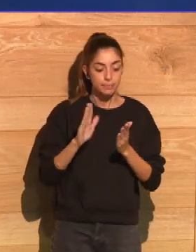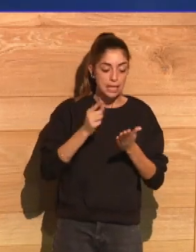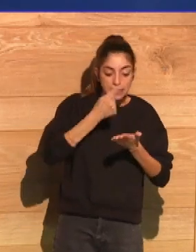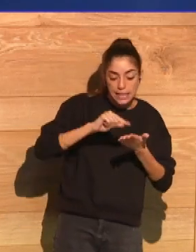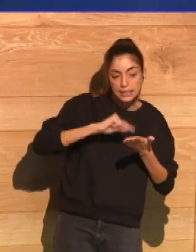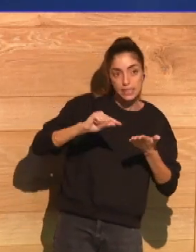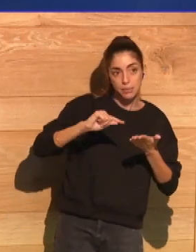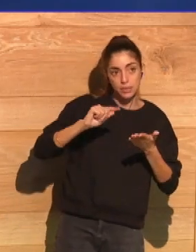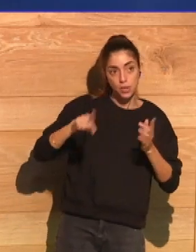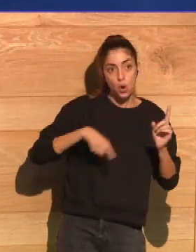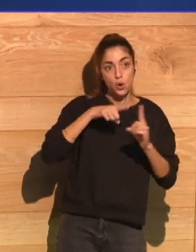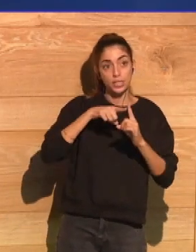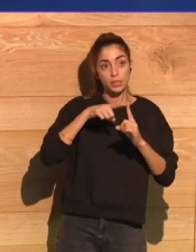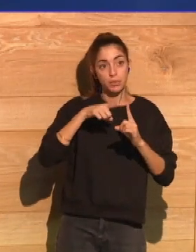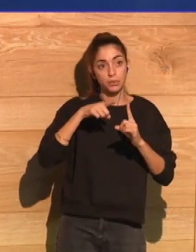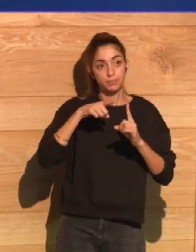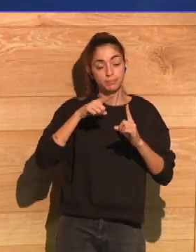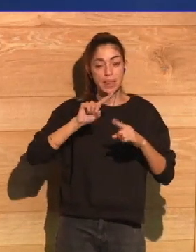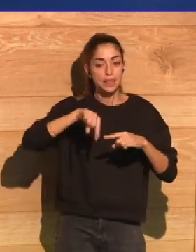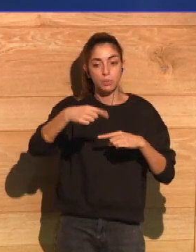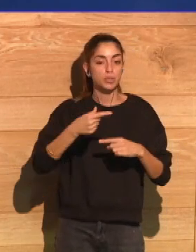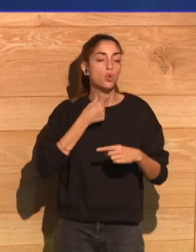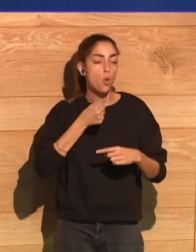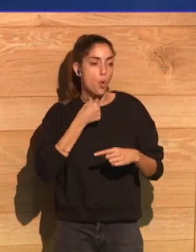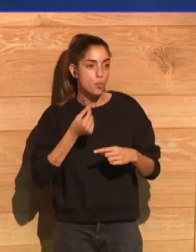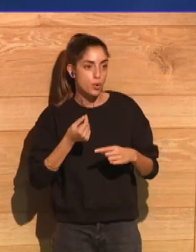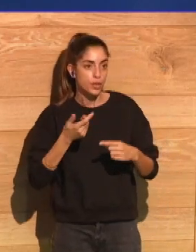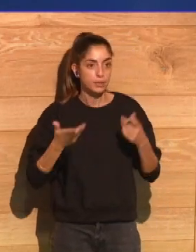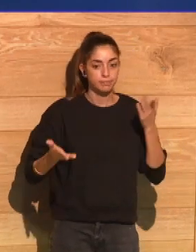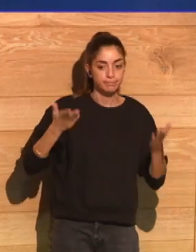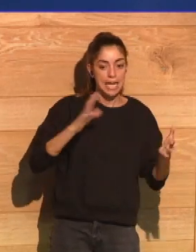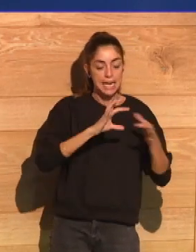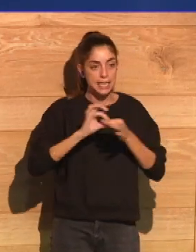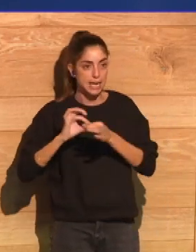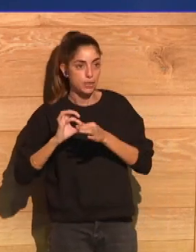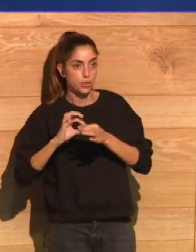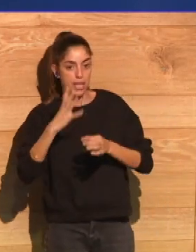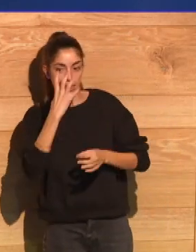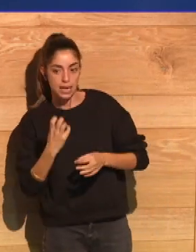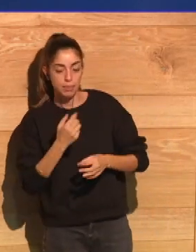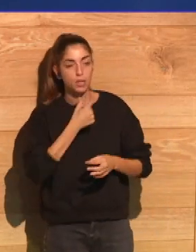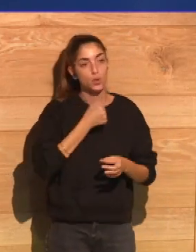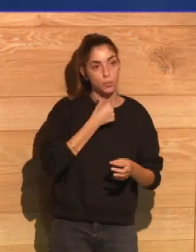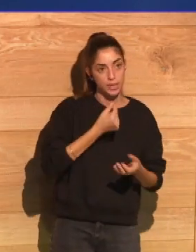pero que cómo sabes siempre encontrar el humor, ¿no? Esa relación entre el drama y la comedia, que nos hable sobre